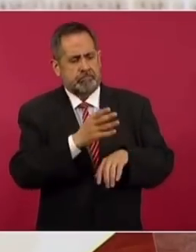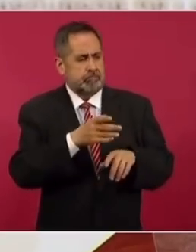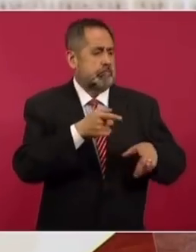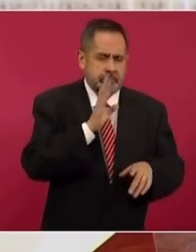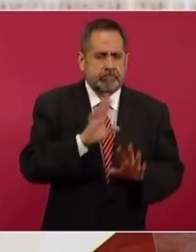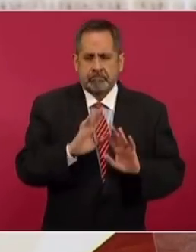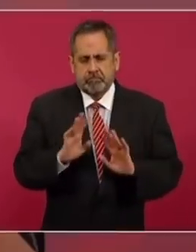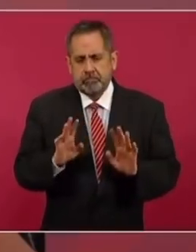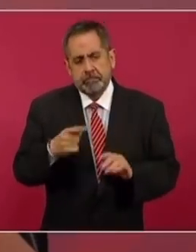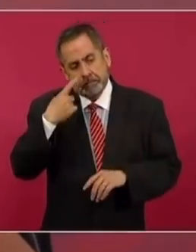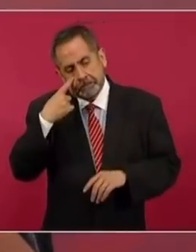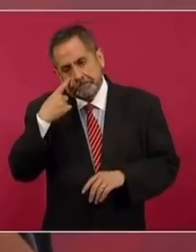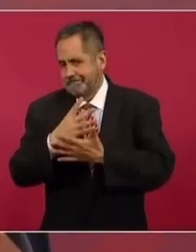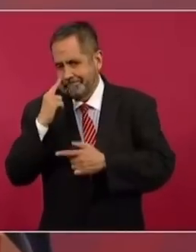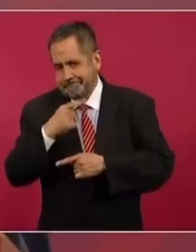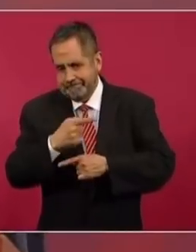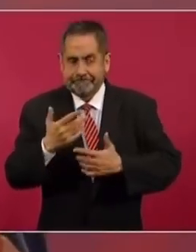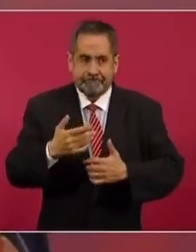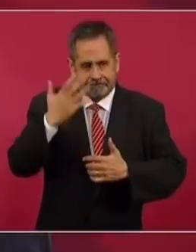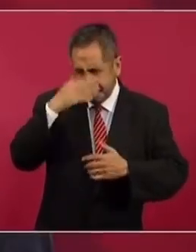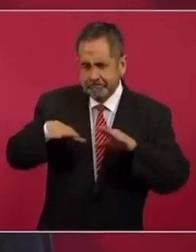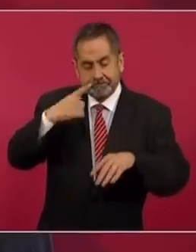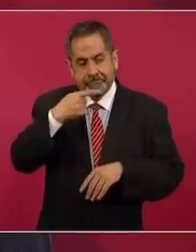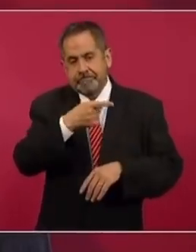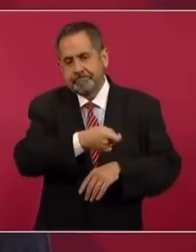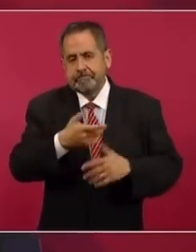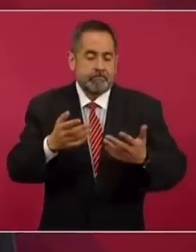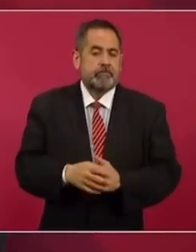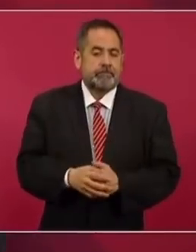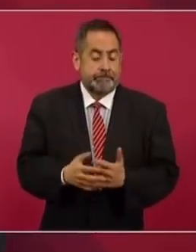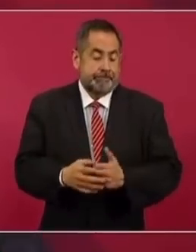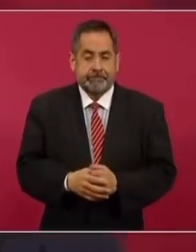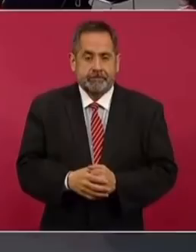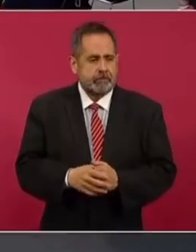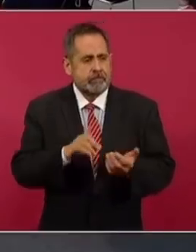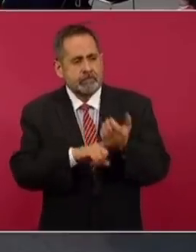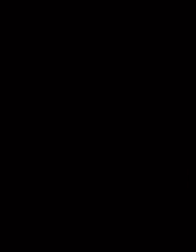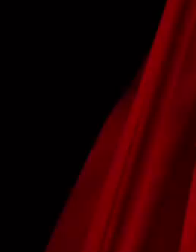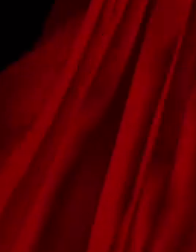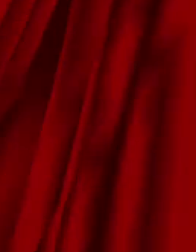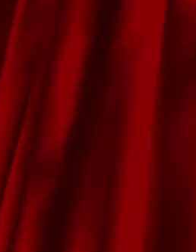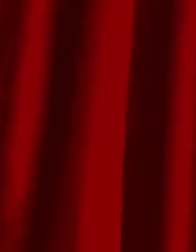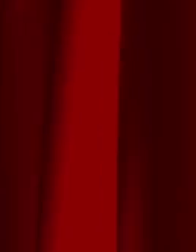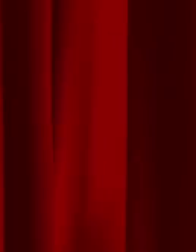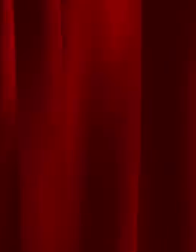Nada más que haya transparencia, ¿no?, que se sepa. Ahora sí que, ¿de parte de quién?